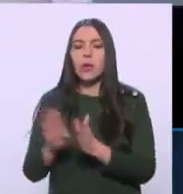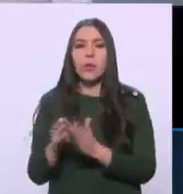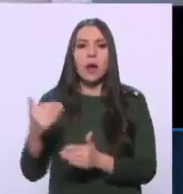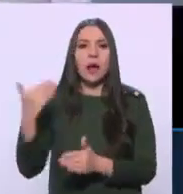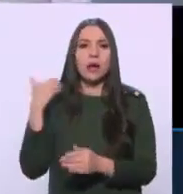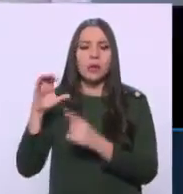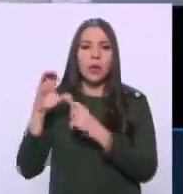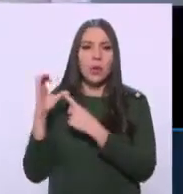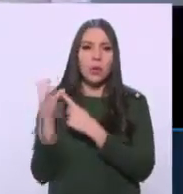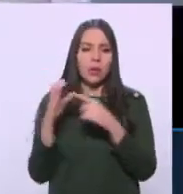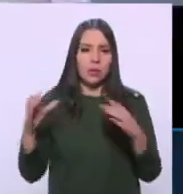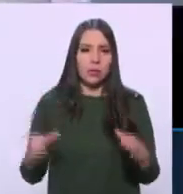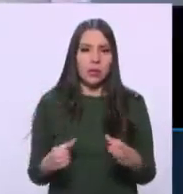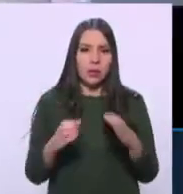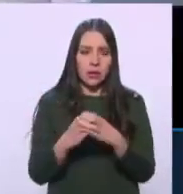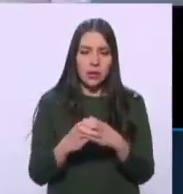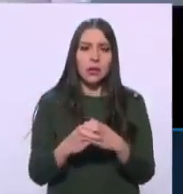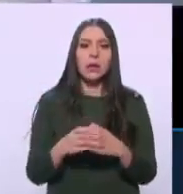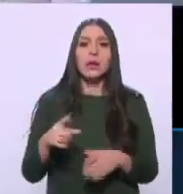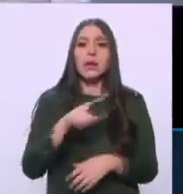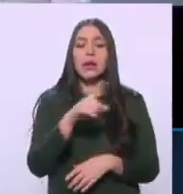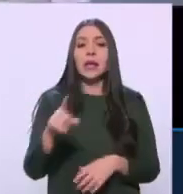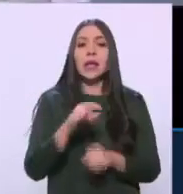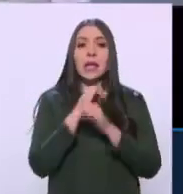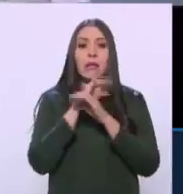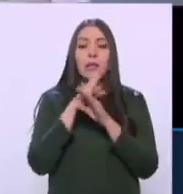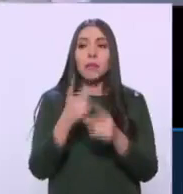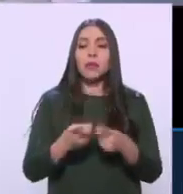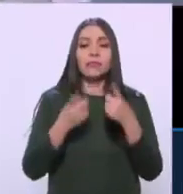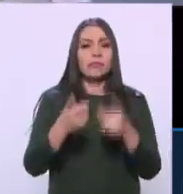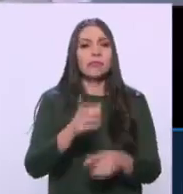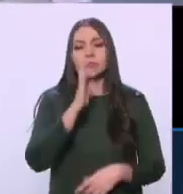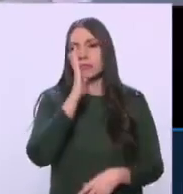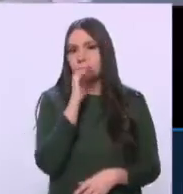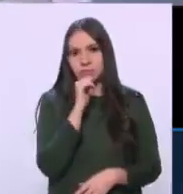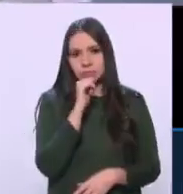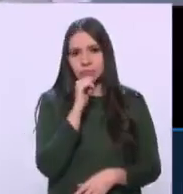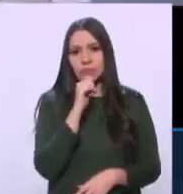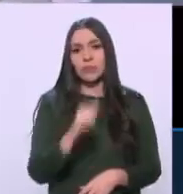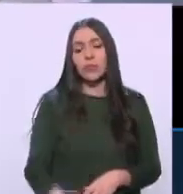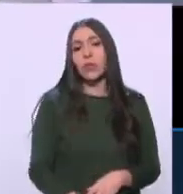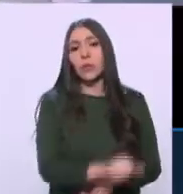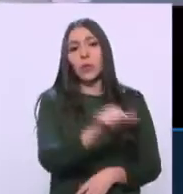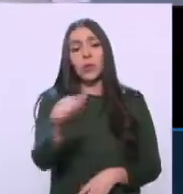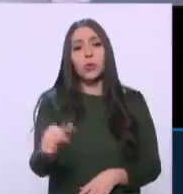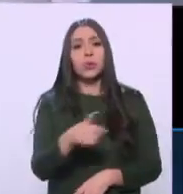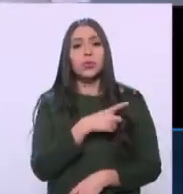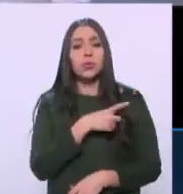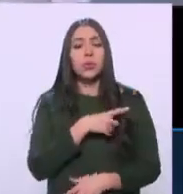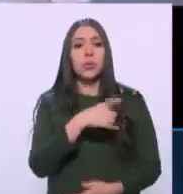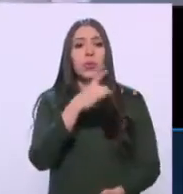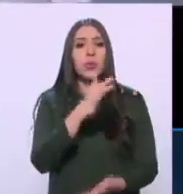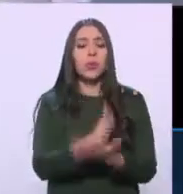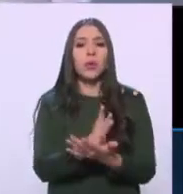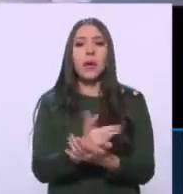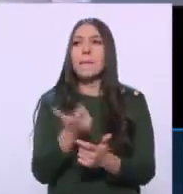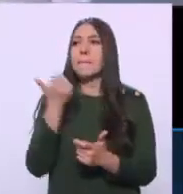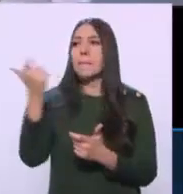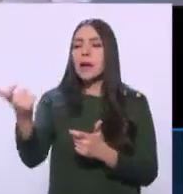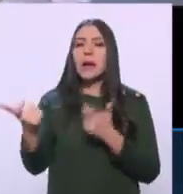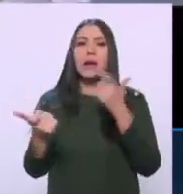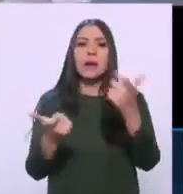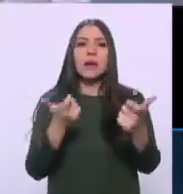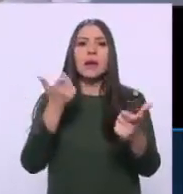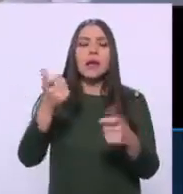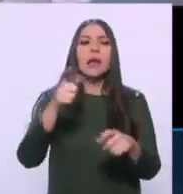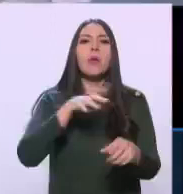y pues ellos no pueden proporcionar la información, y otros lo que hacen es únicamente pagar recursos directamente a los fines